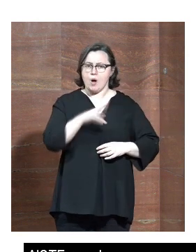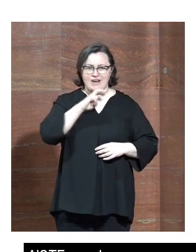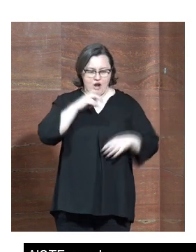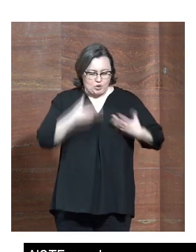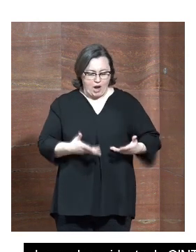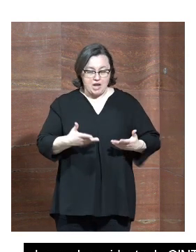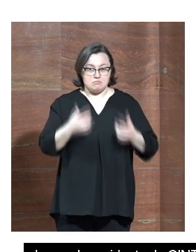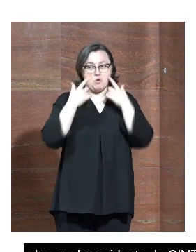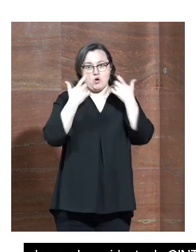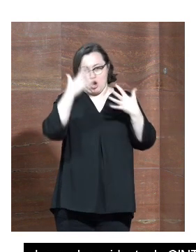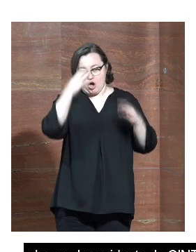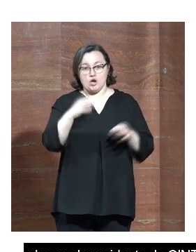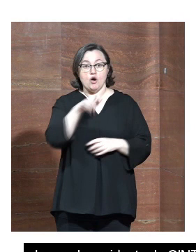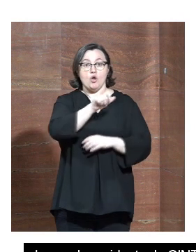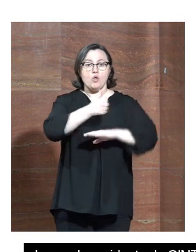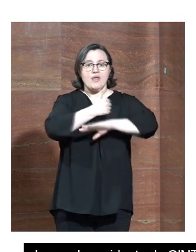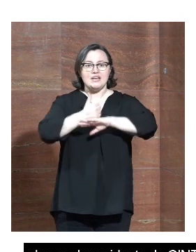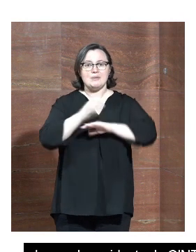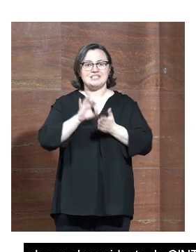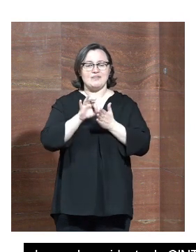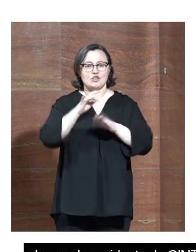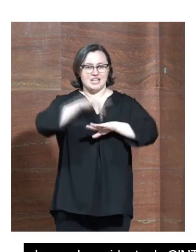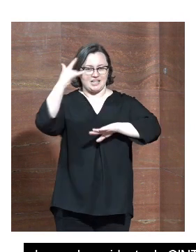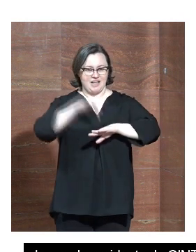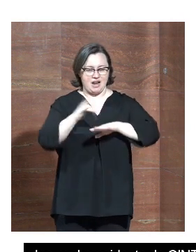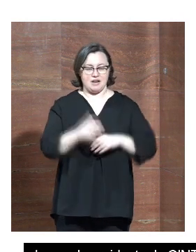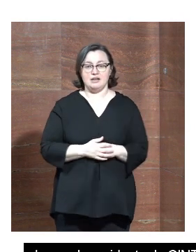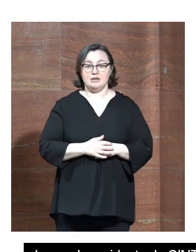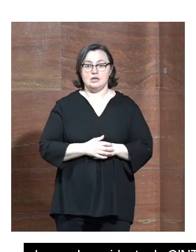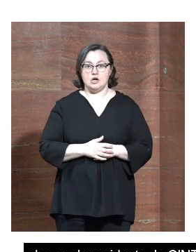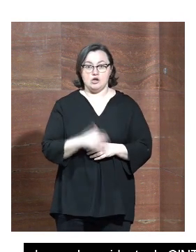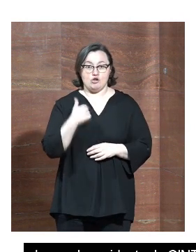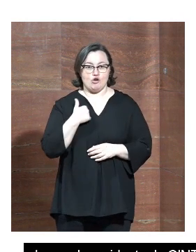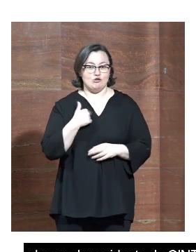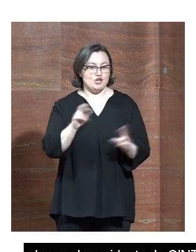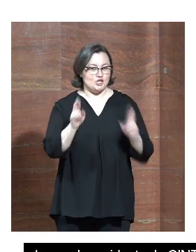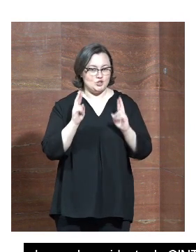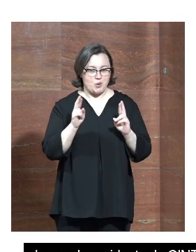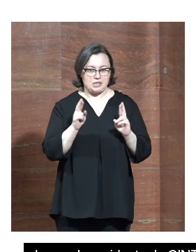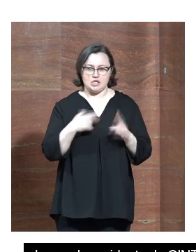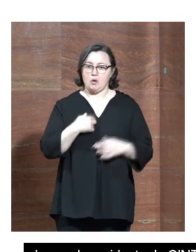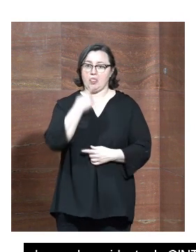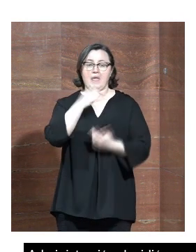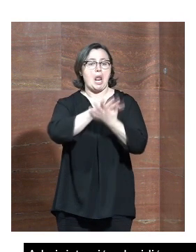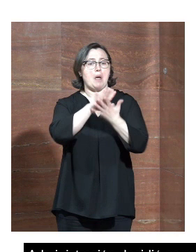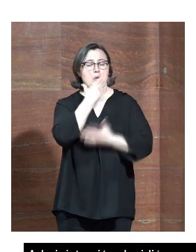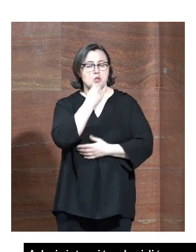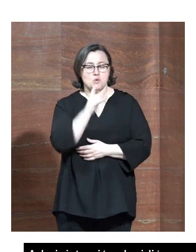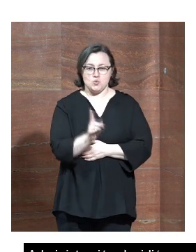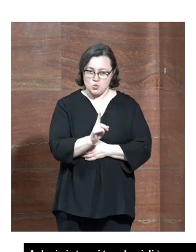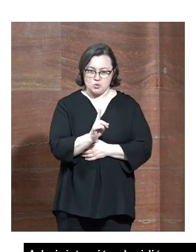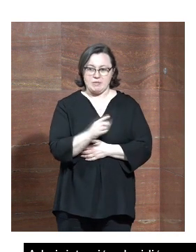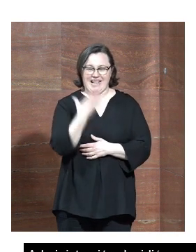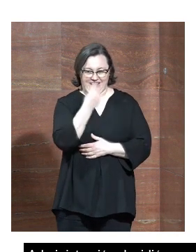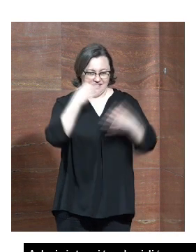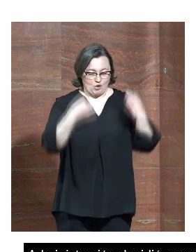actual, evidentemente, ciudadanía y servicios digitales. Y tengo la inmensa suerte, y no es un decir, por ahora lo vais a